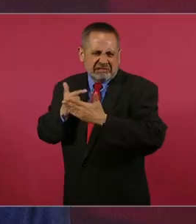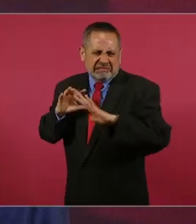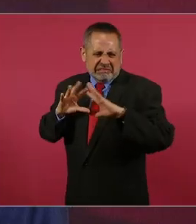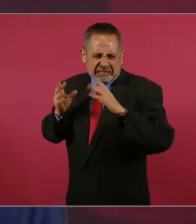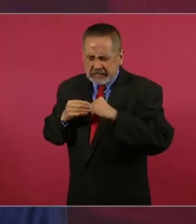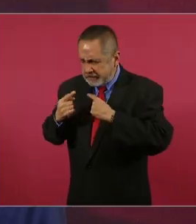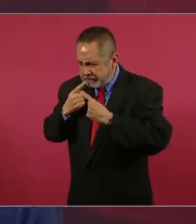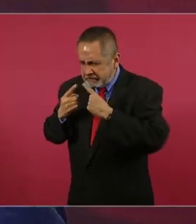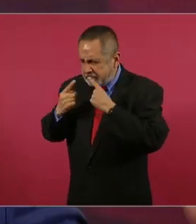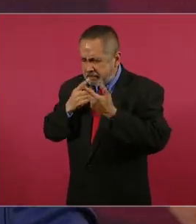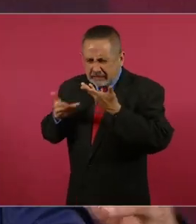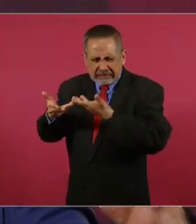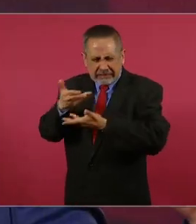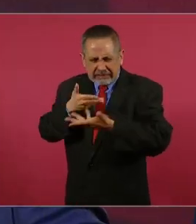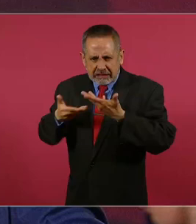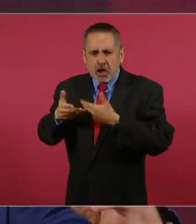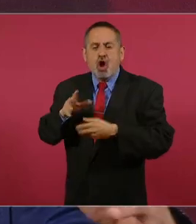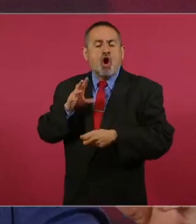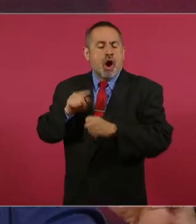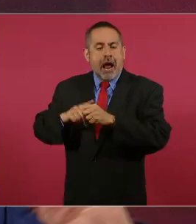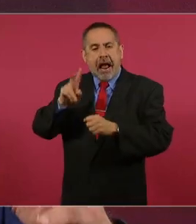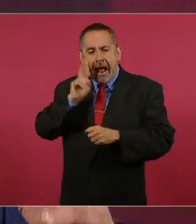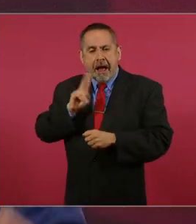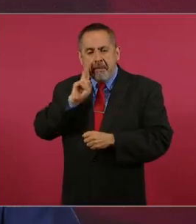abogados, todos